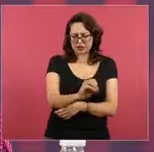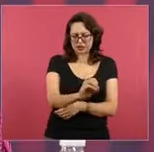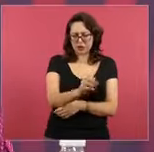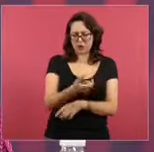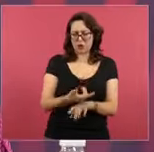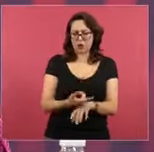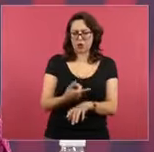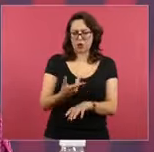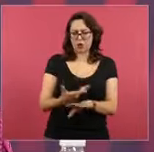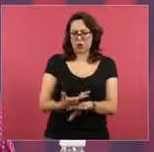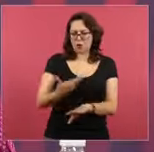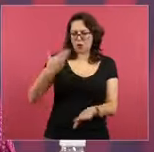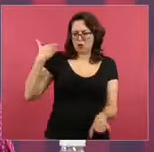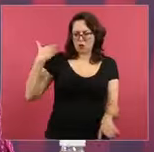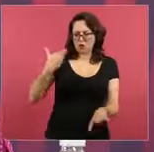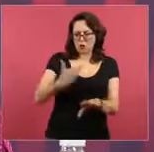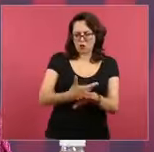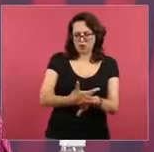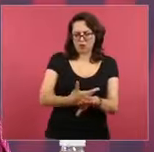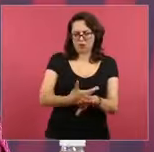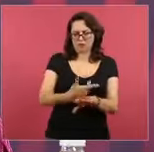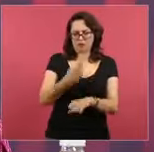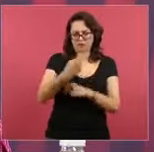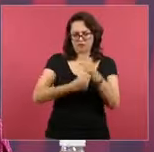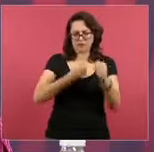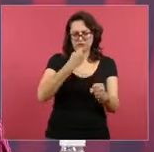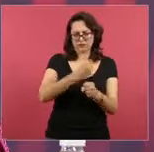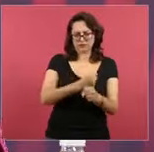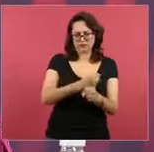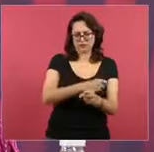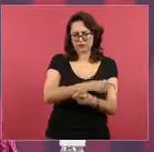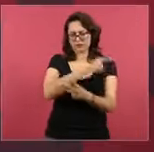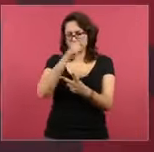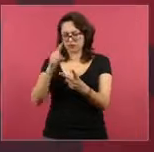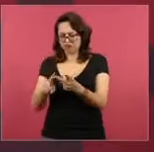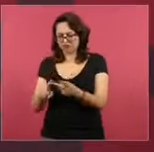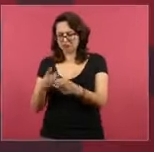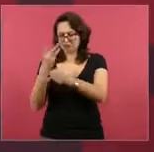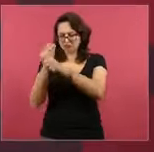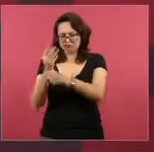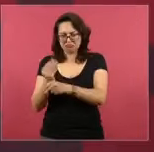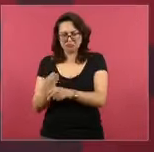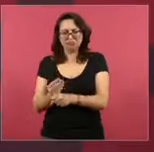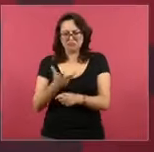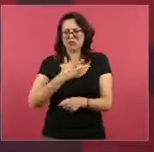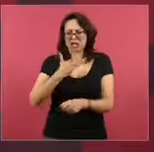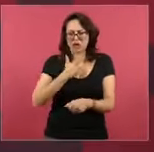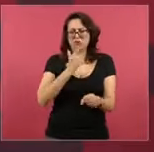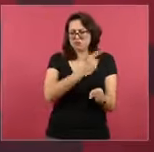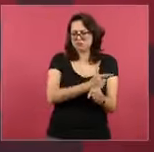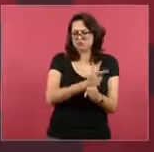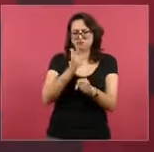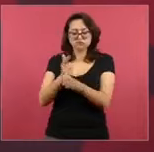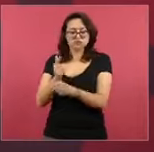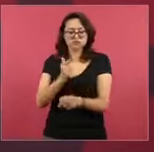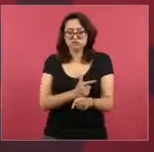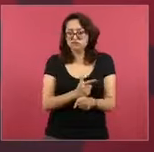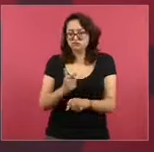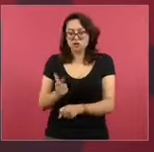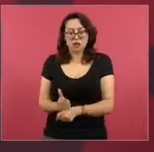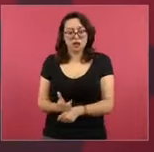el año, durante todo el ciclo escolar pasado, y las adecuaciones, y las tenemos perfectamente ubicadas, no